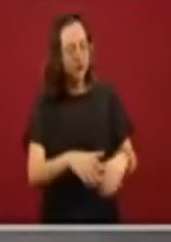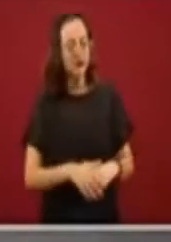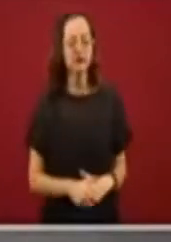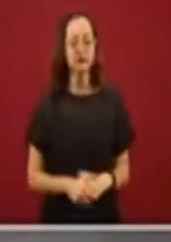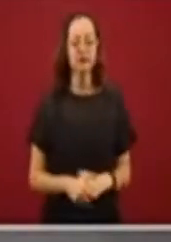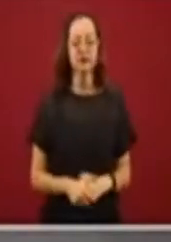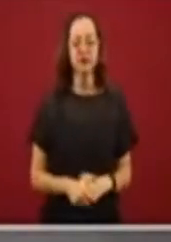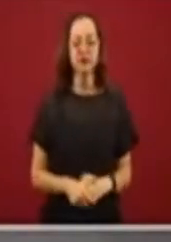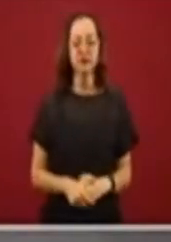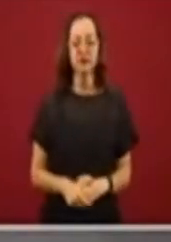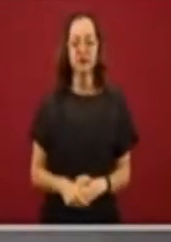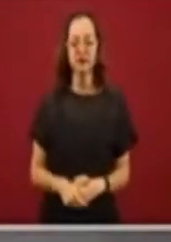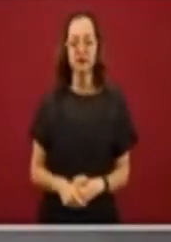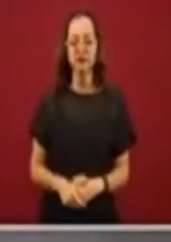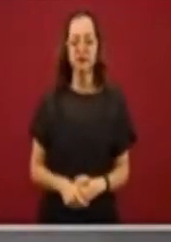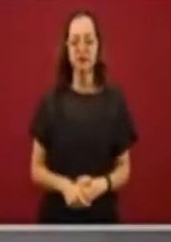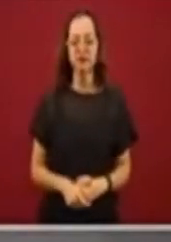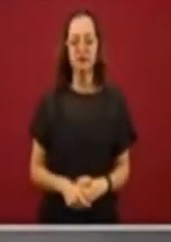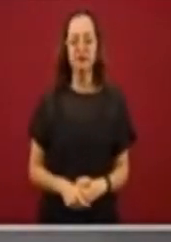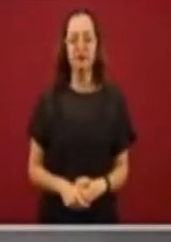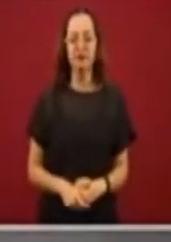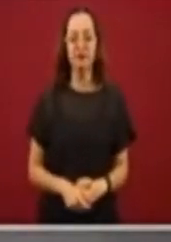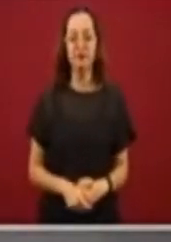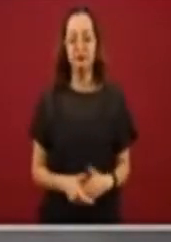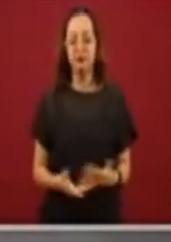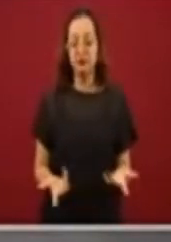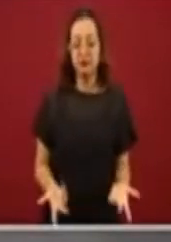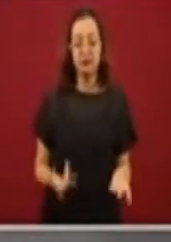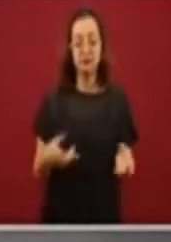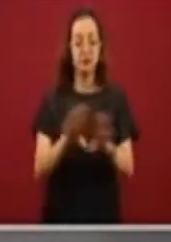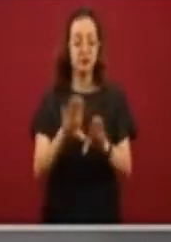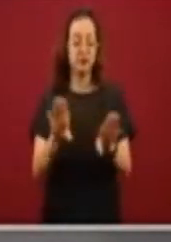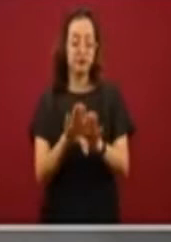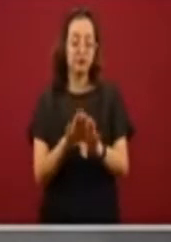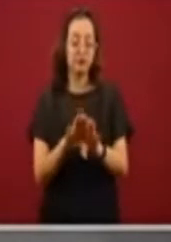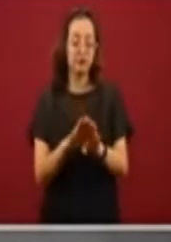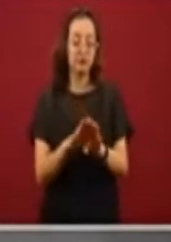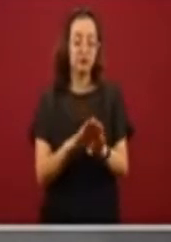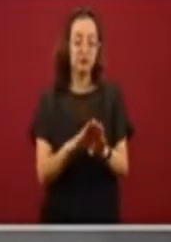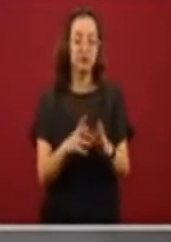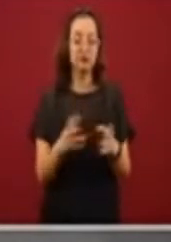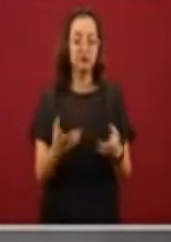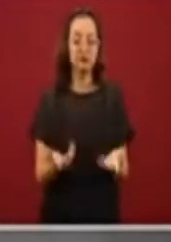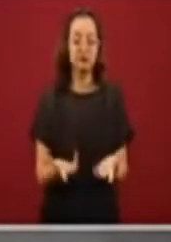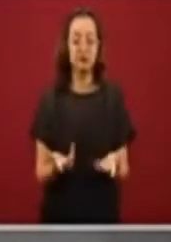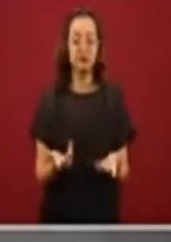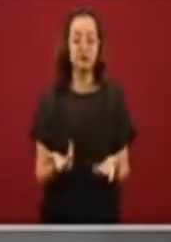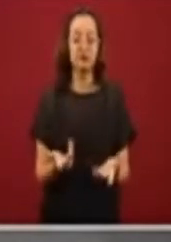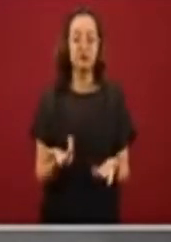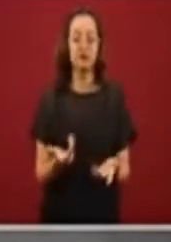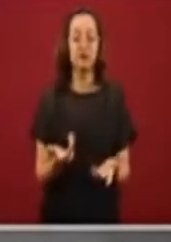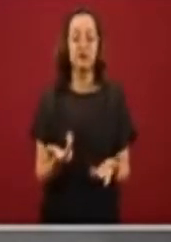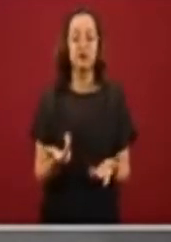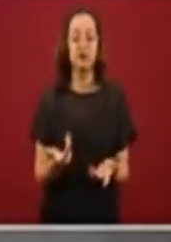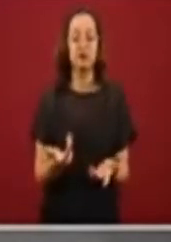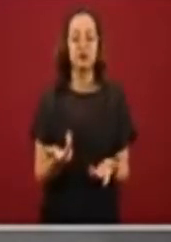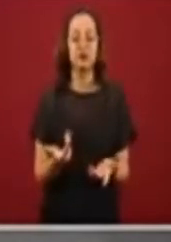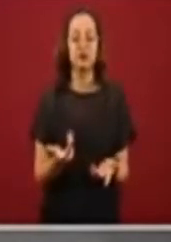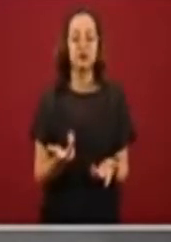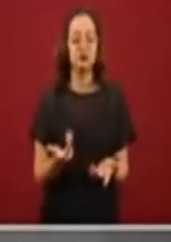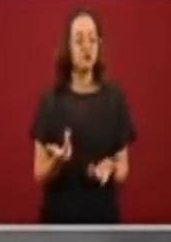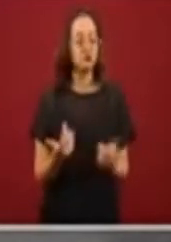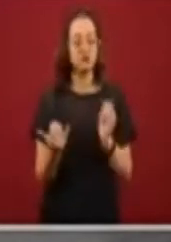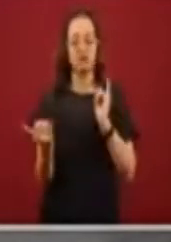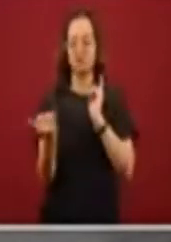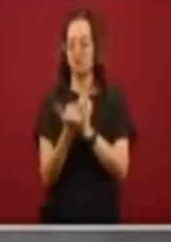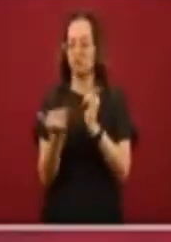La mecánica de entrega es buscar el mismo